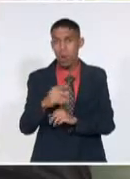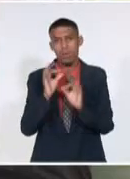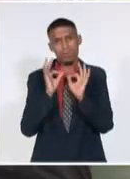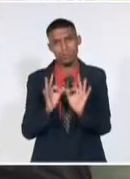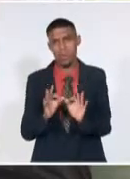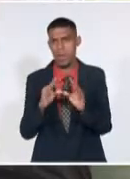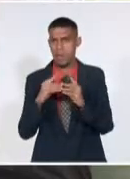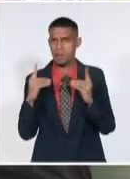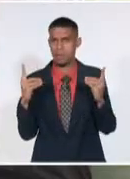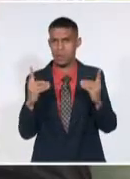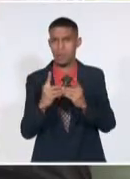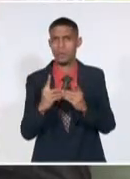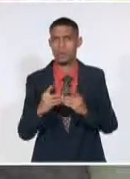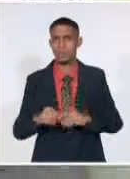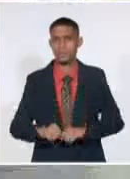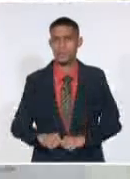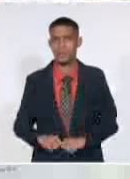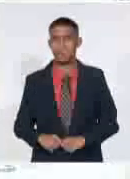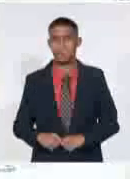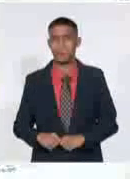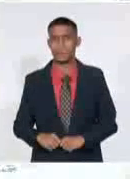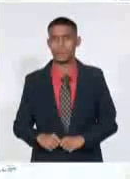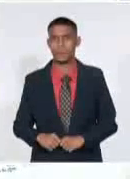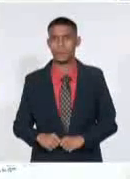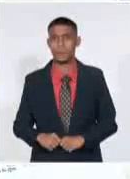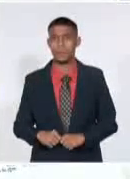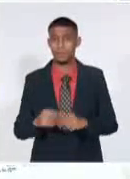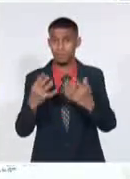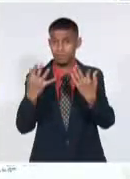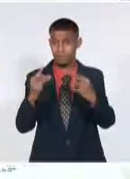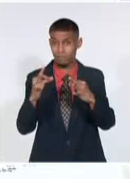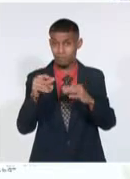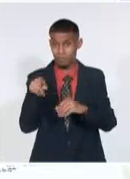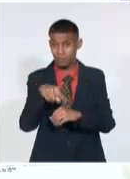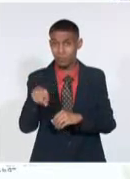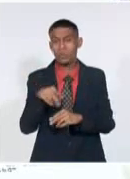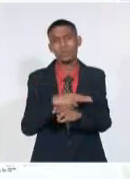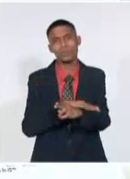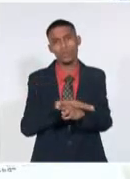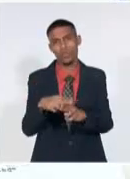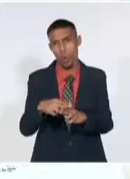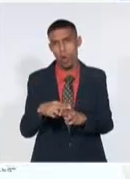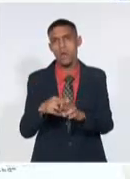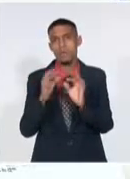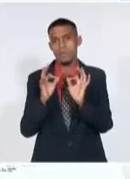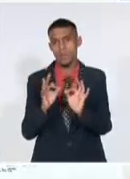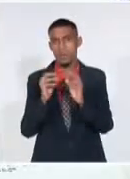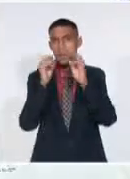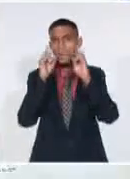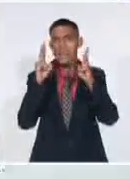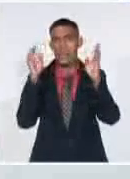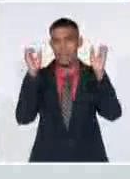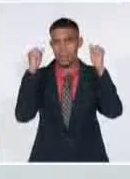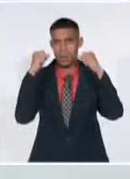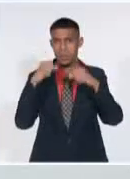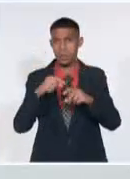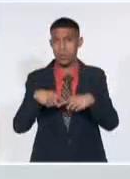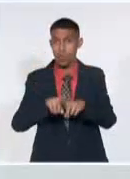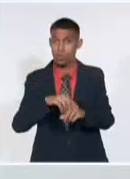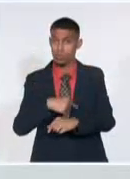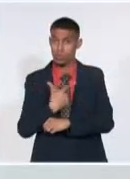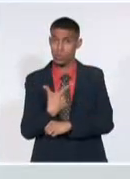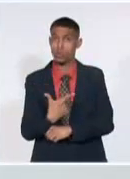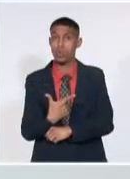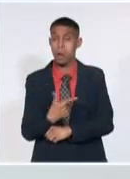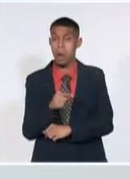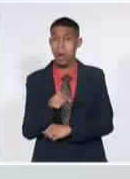oficina, se hace este trabajo. Estos documentos aludan a la historia, que se enlaza con la esencia misma de la cultura, como síntesis